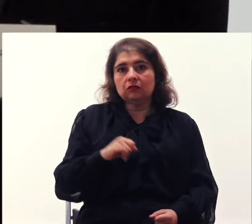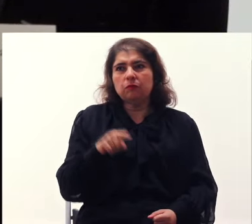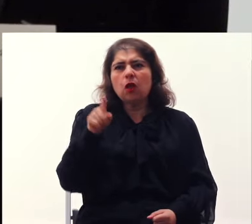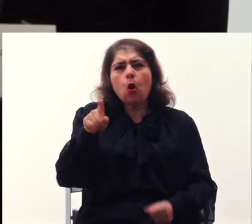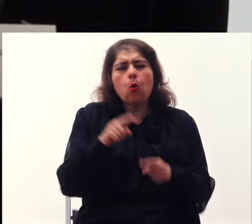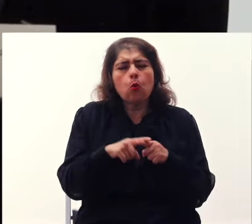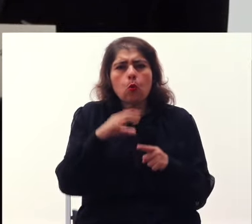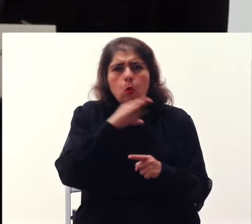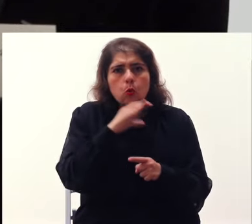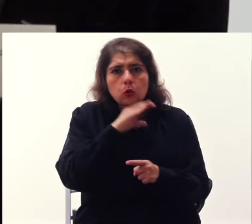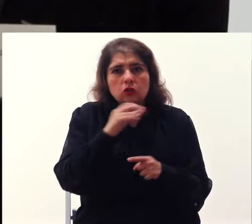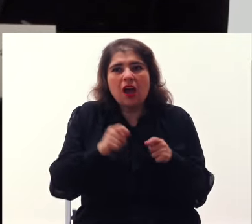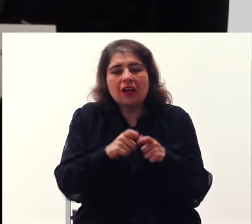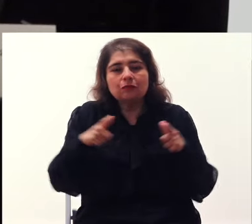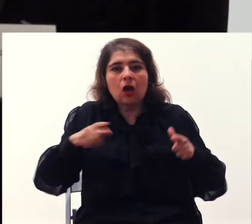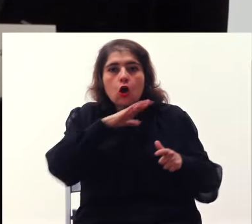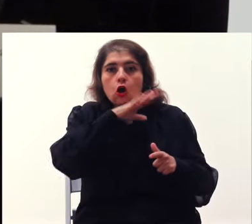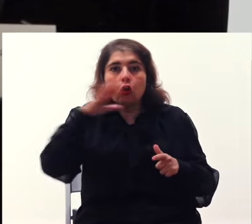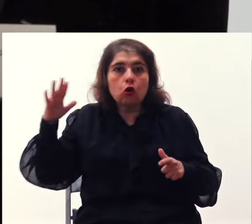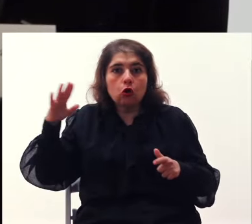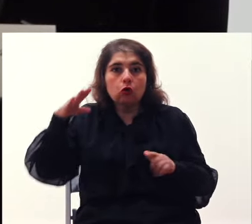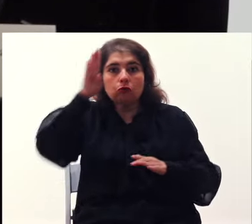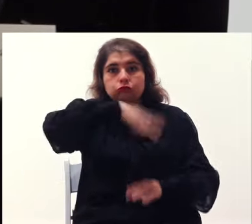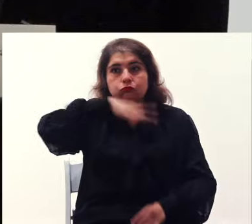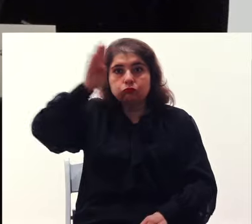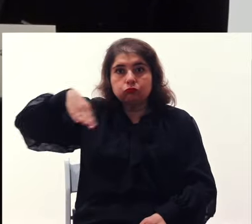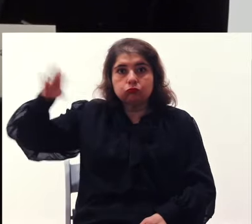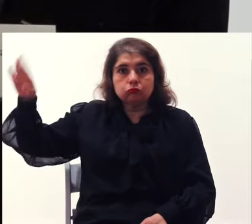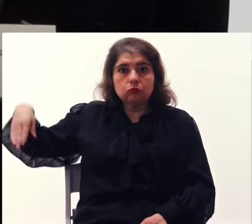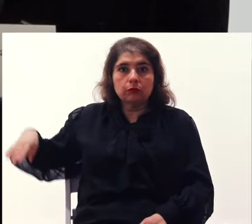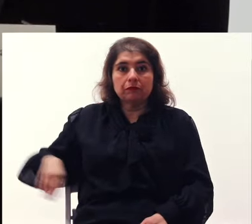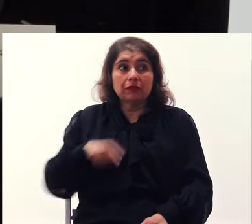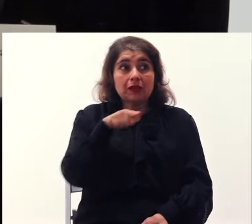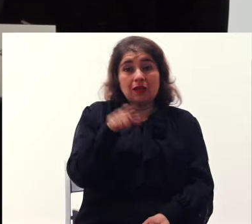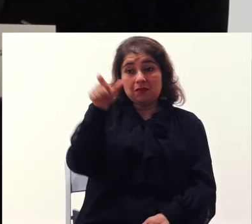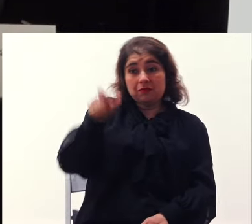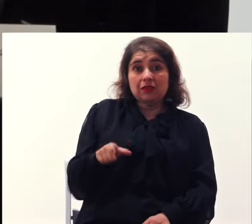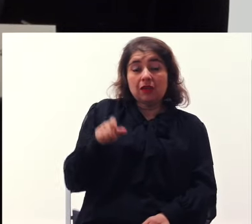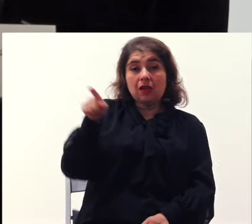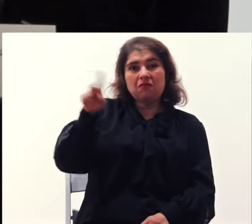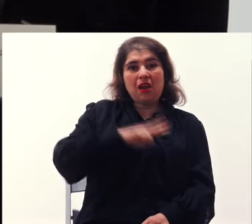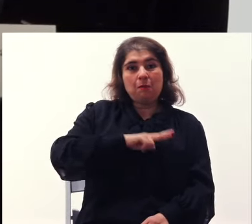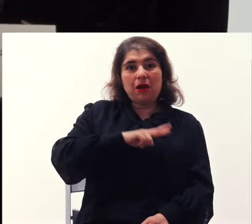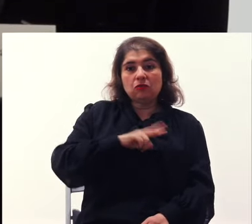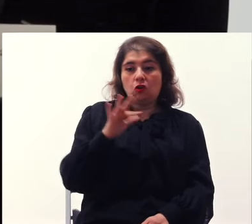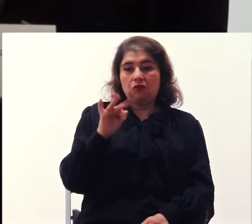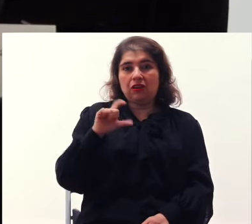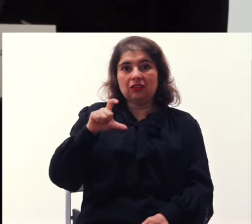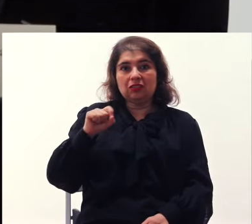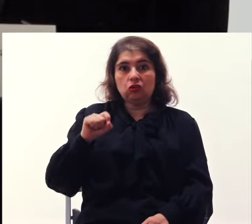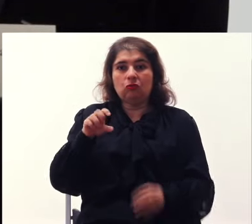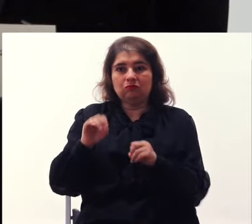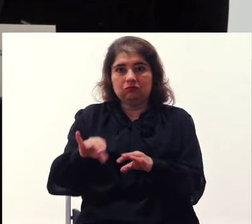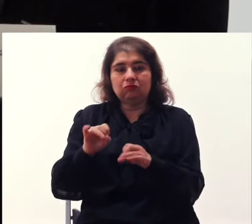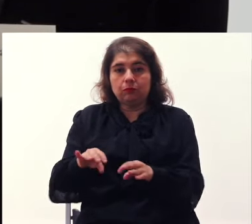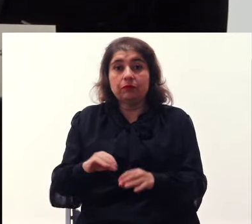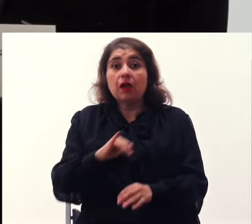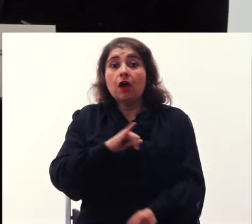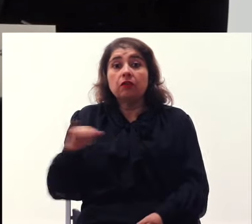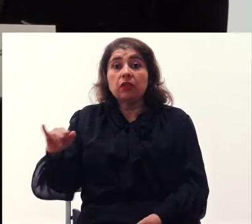también experimental, expandido de pintura y de color, como fueron los cursos de murales de Francisco Méndez Labé en Valparaíso, y